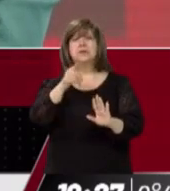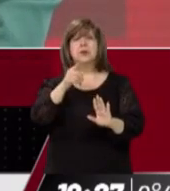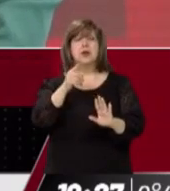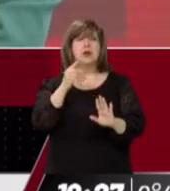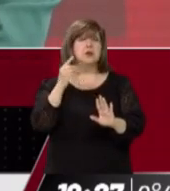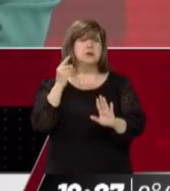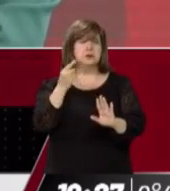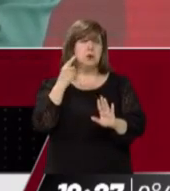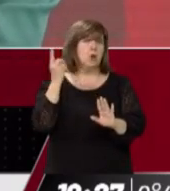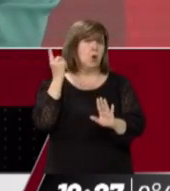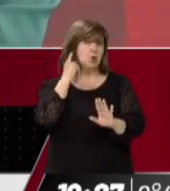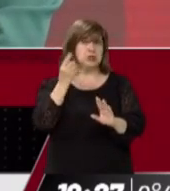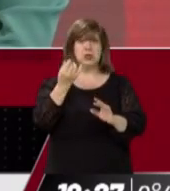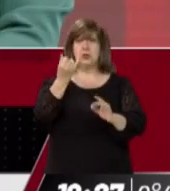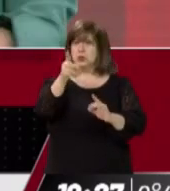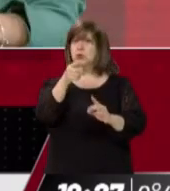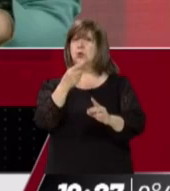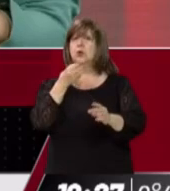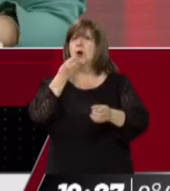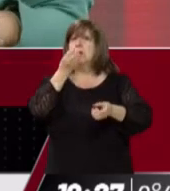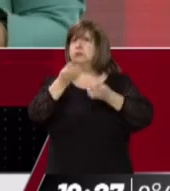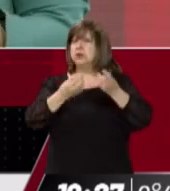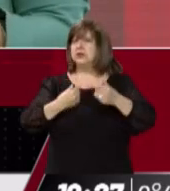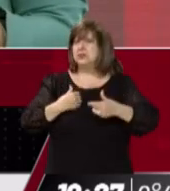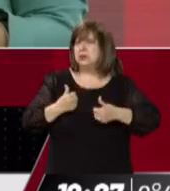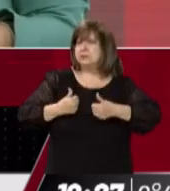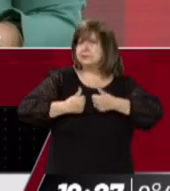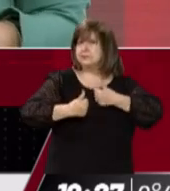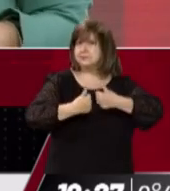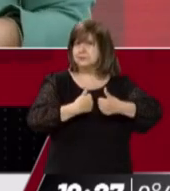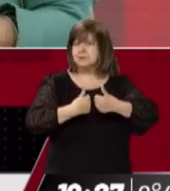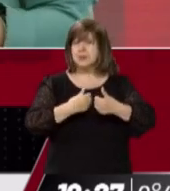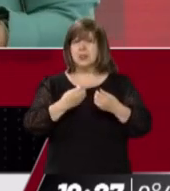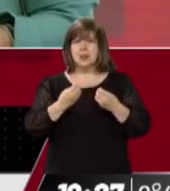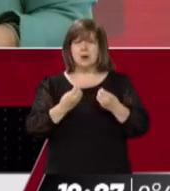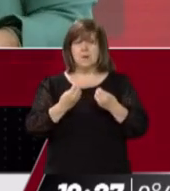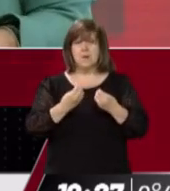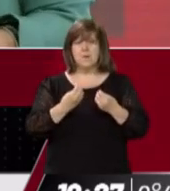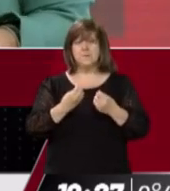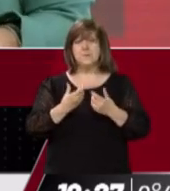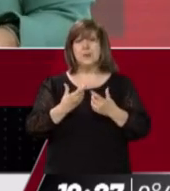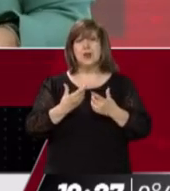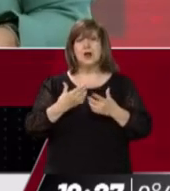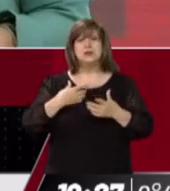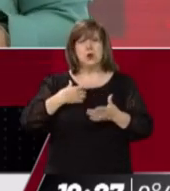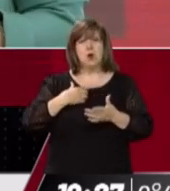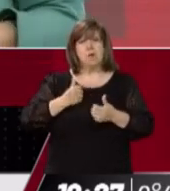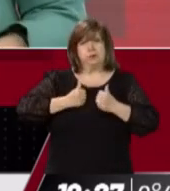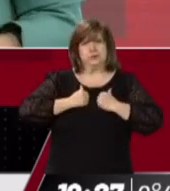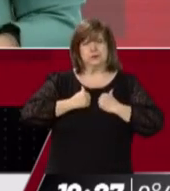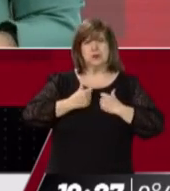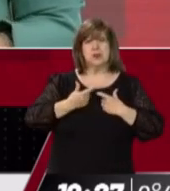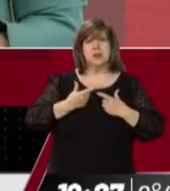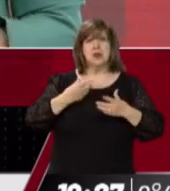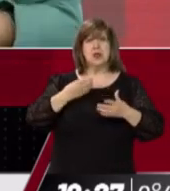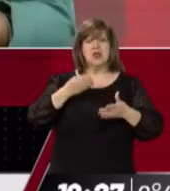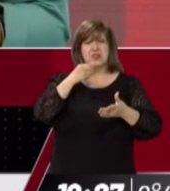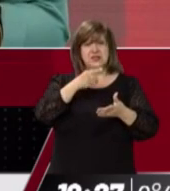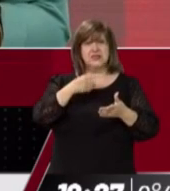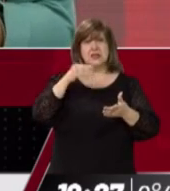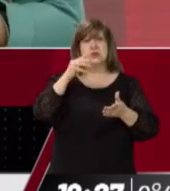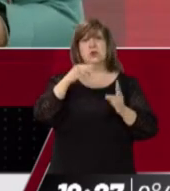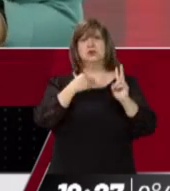uno uno escucha no Y me pongo en las distintas partes primero de un de un lugar donde llaman a las víctimas